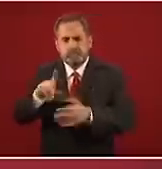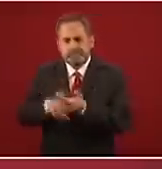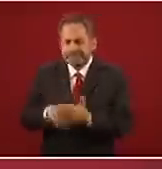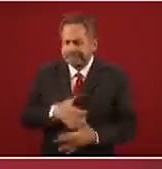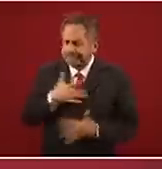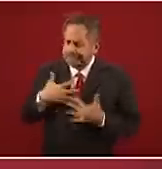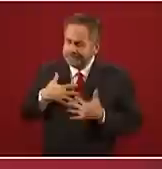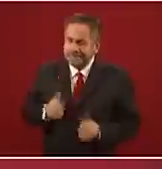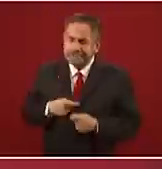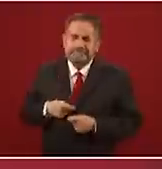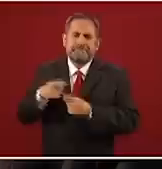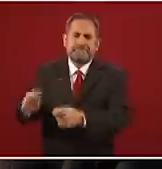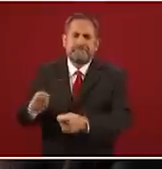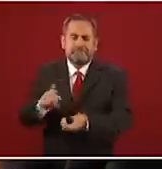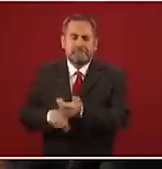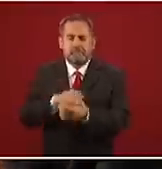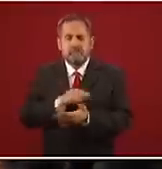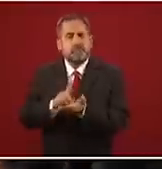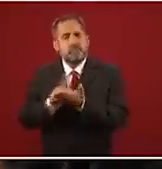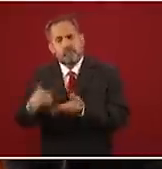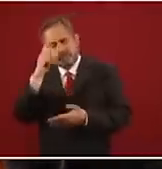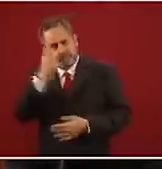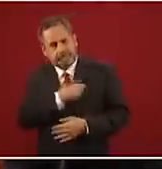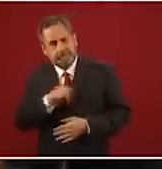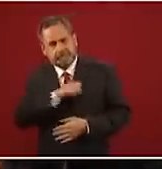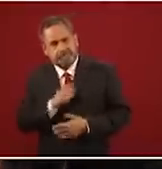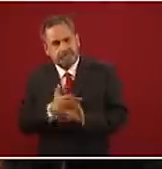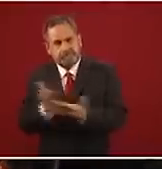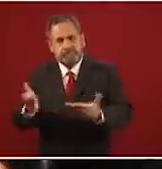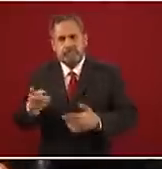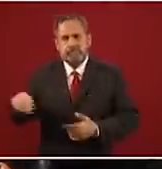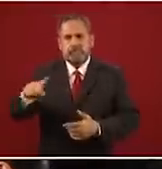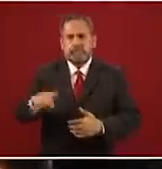que puede haber. Hay gente que está yendo el derecho a la salud.